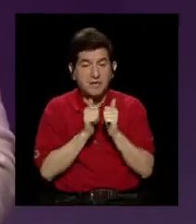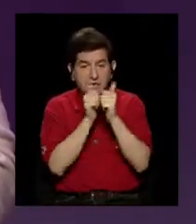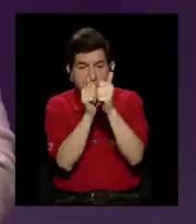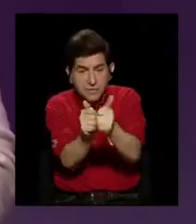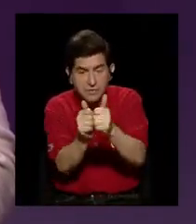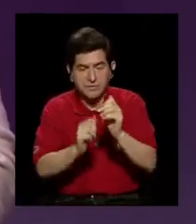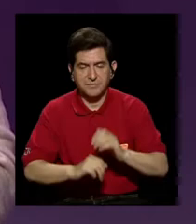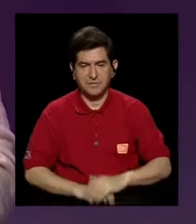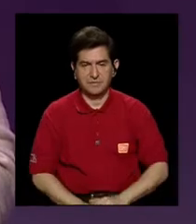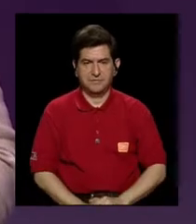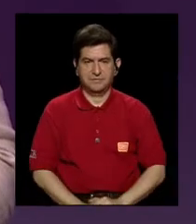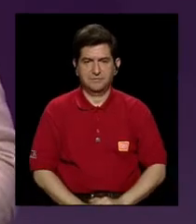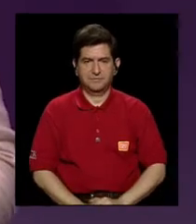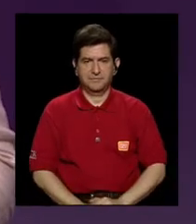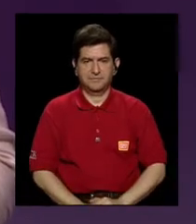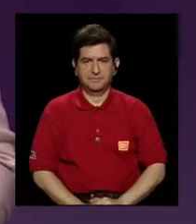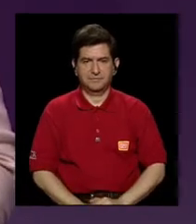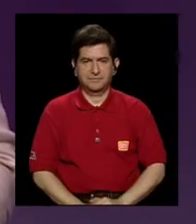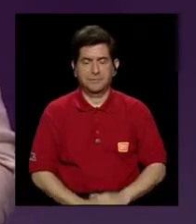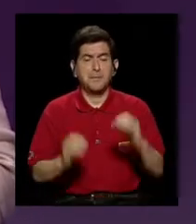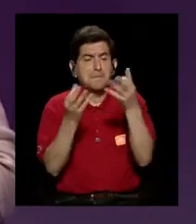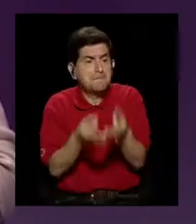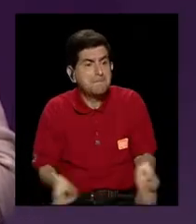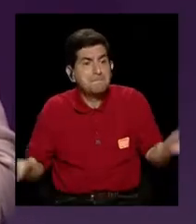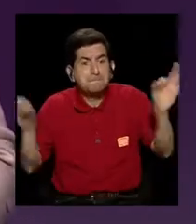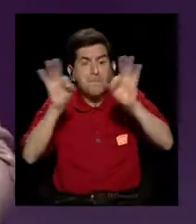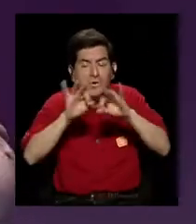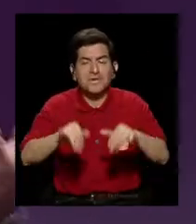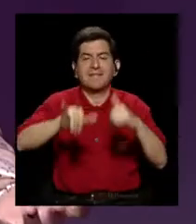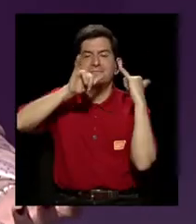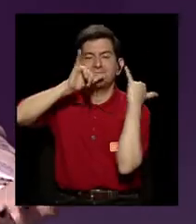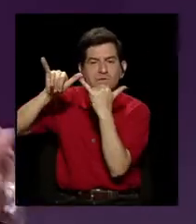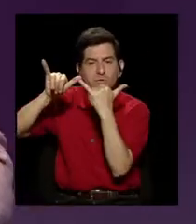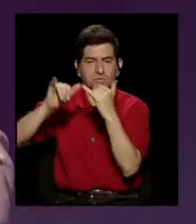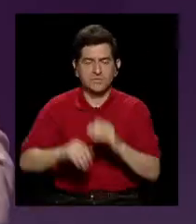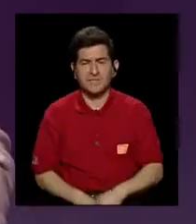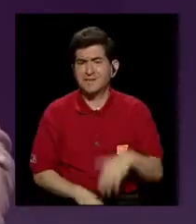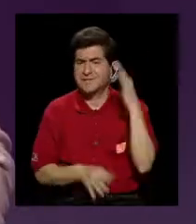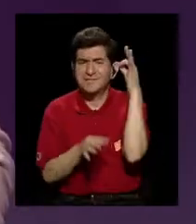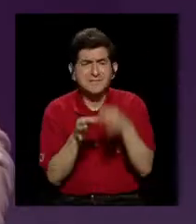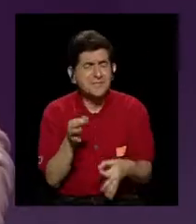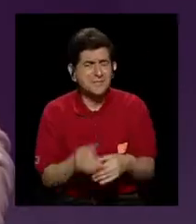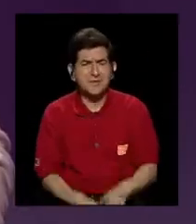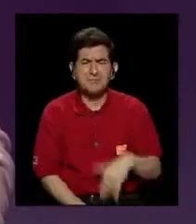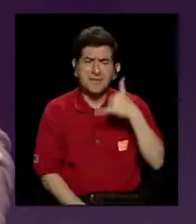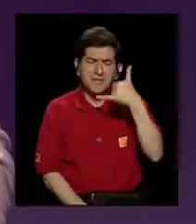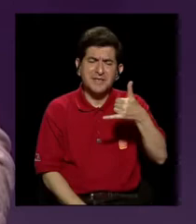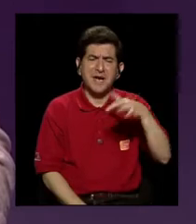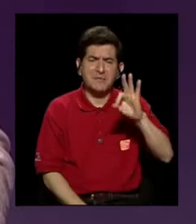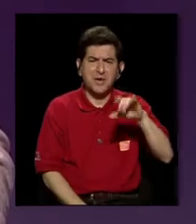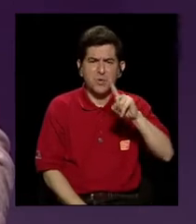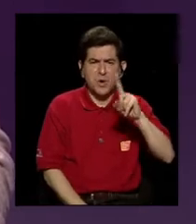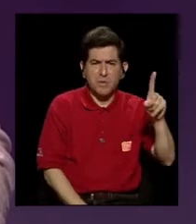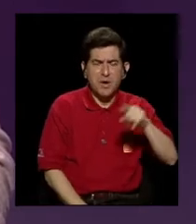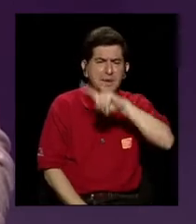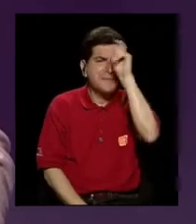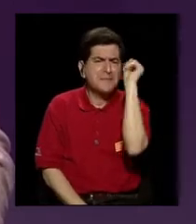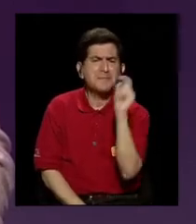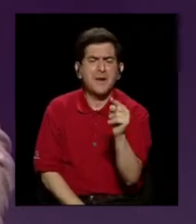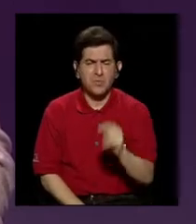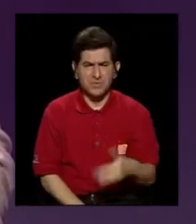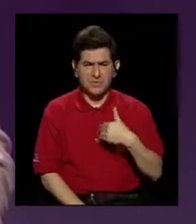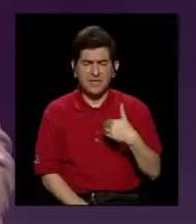acompañamiento. Lo más importante aquí es denunciar. Simplemente haga una llamada al 911 y consulte si